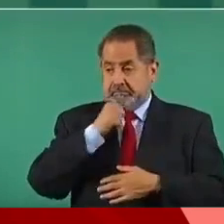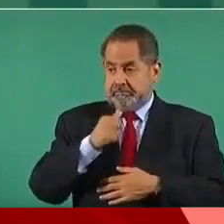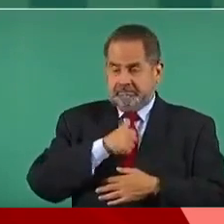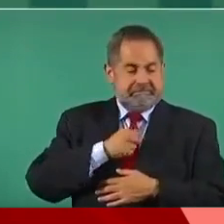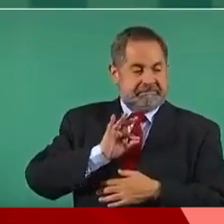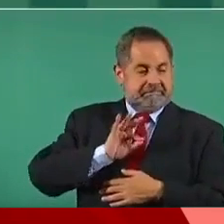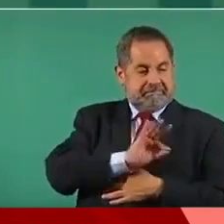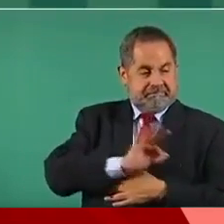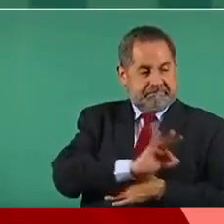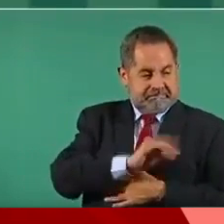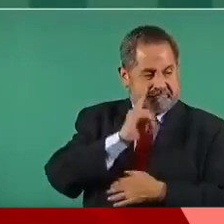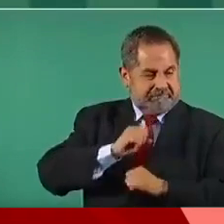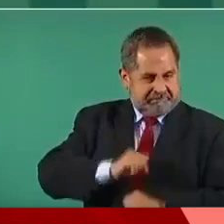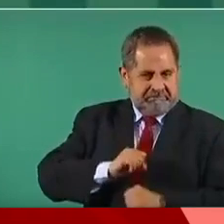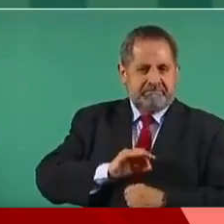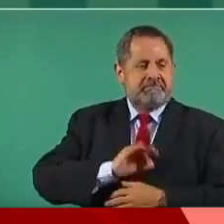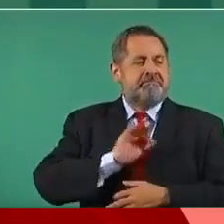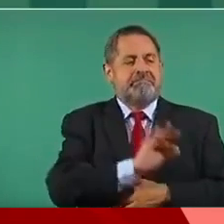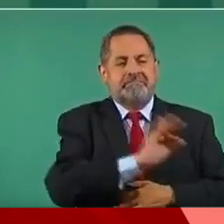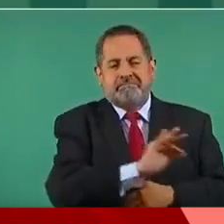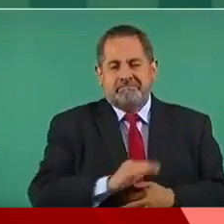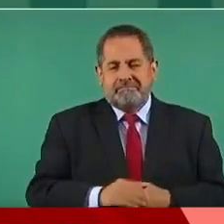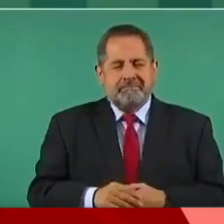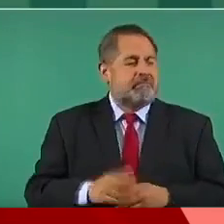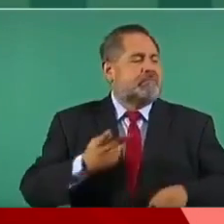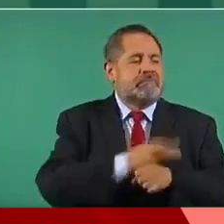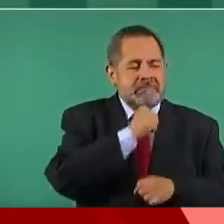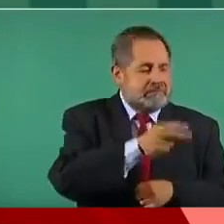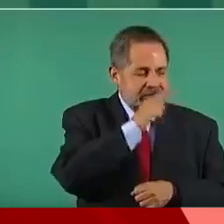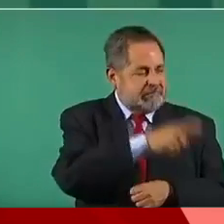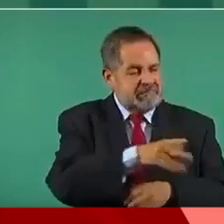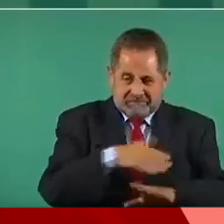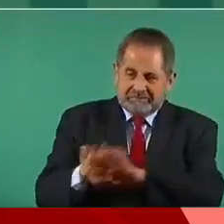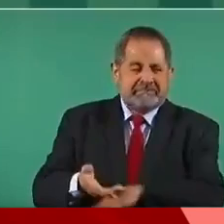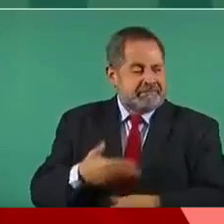pues ellos también le pueden estar diciendo: no va a pasar nada, no te preocupes.